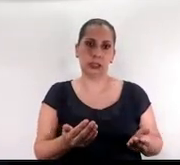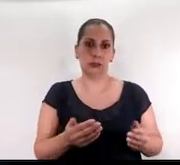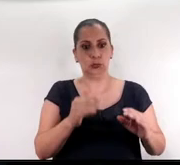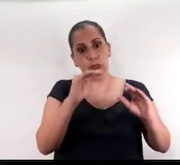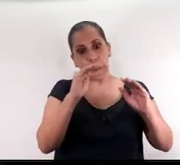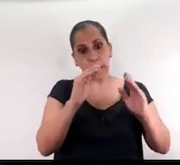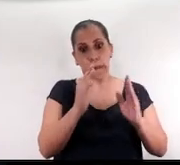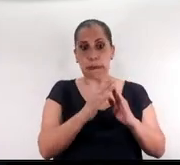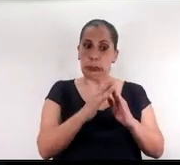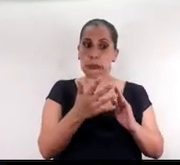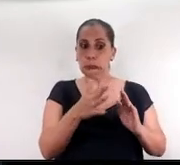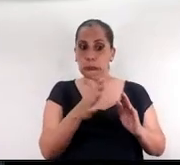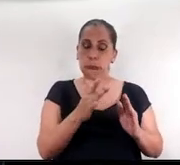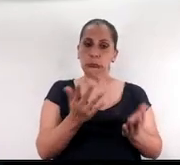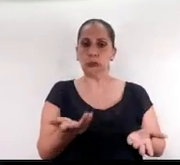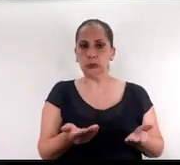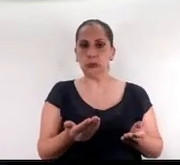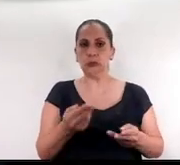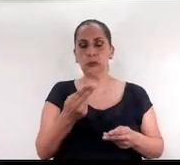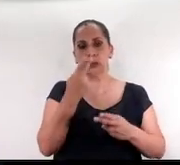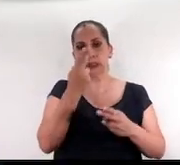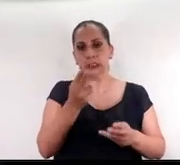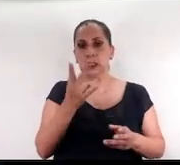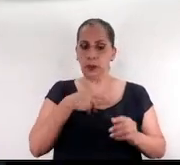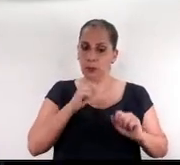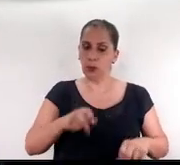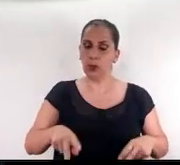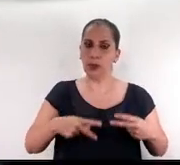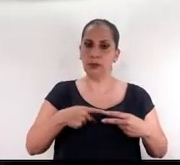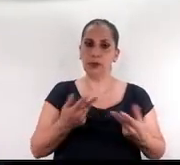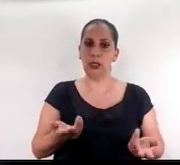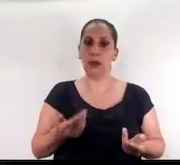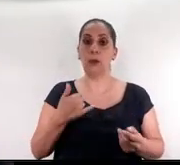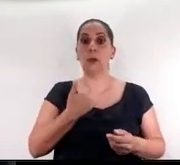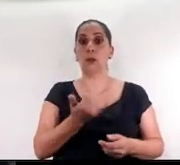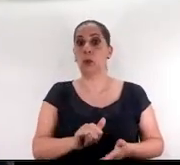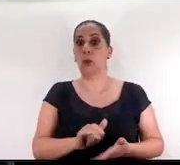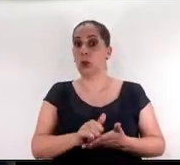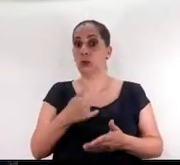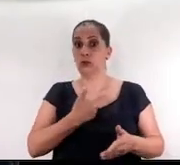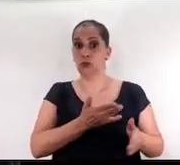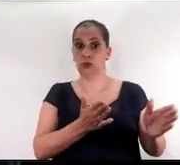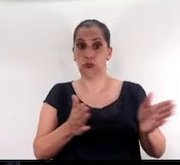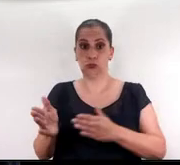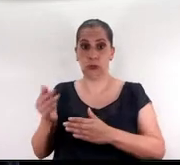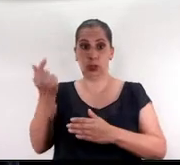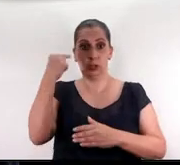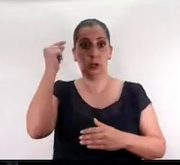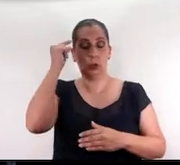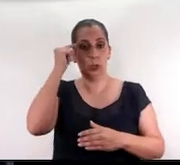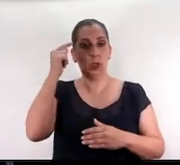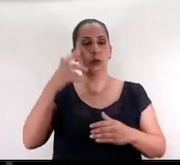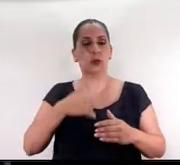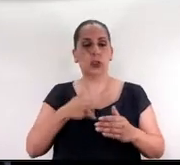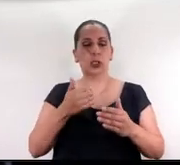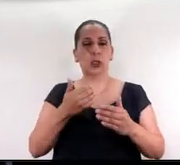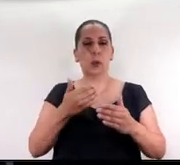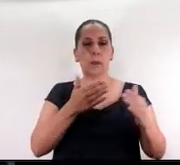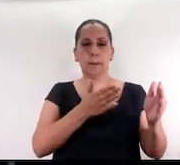decorosa. Y entonces ahí, por eso el programa de gobierno nuestro tiene un planteamiento para la clase media